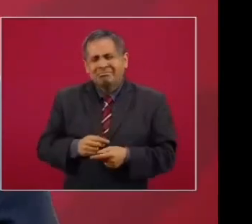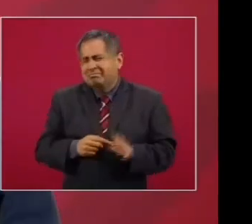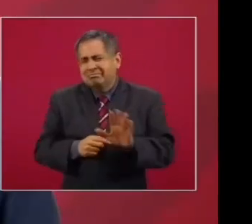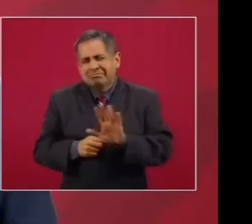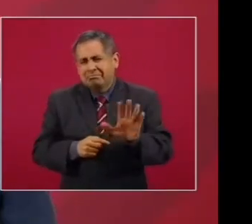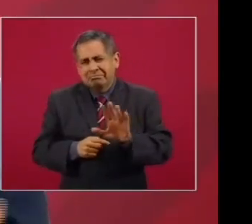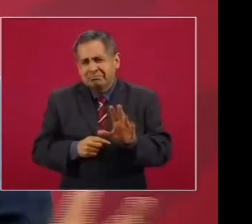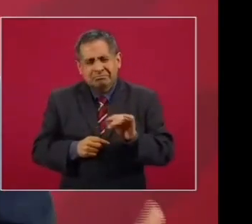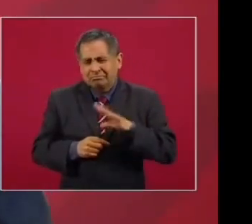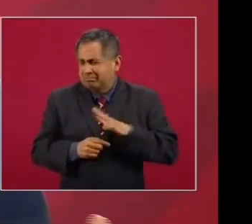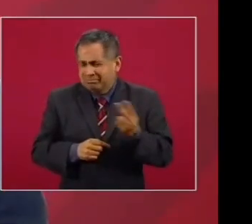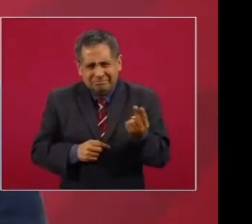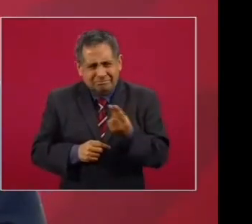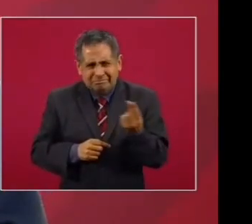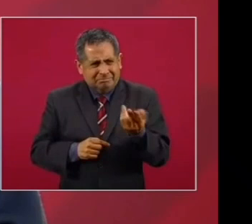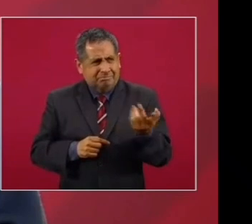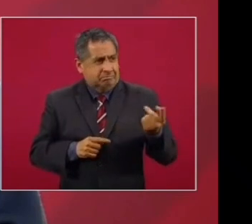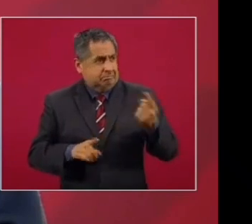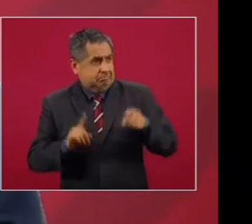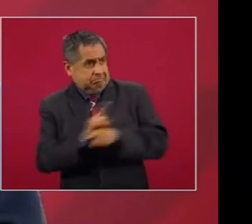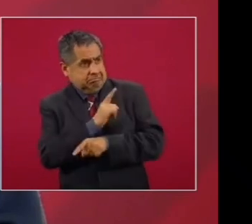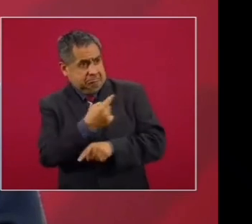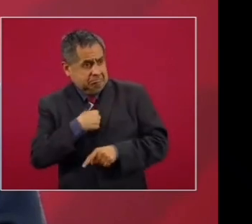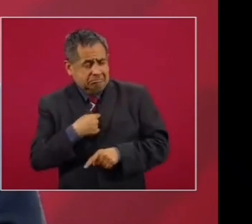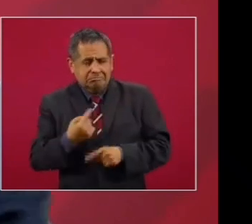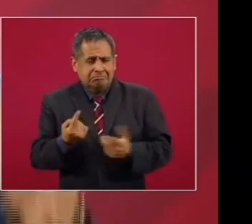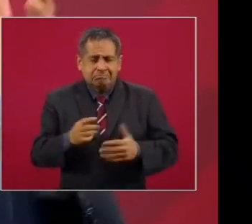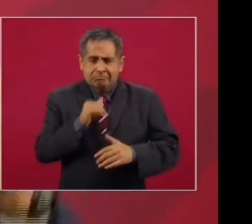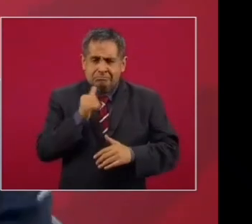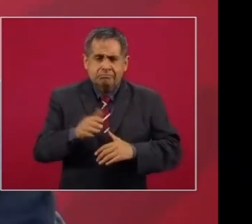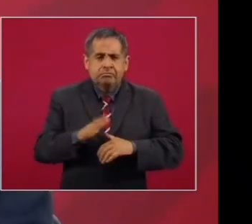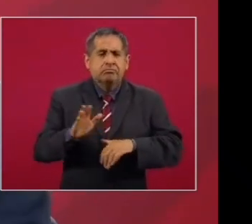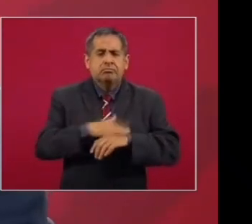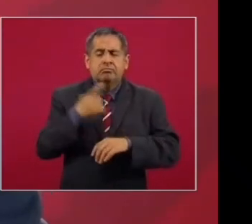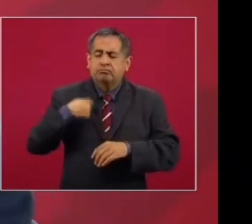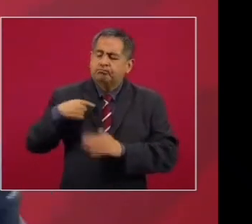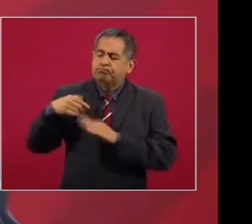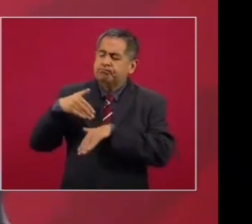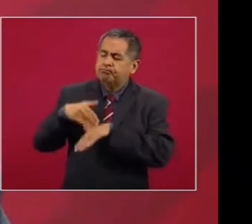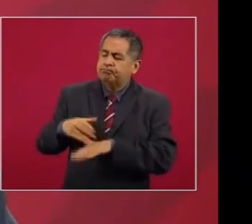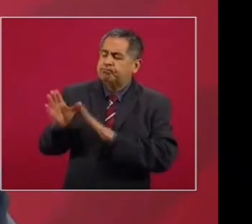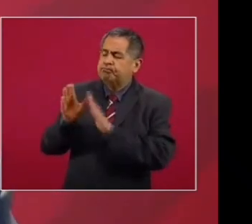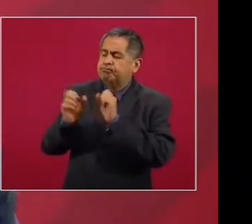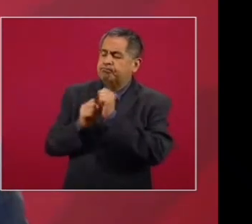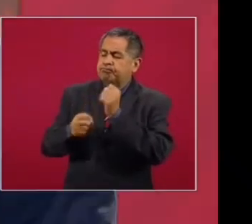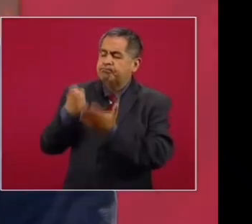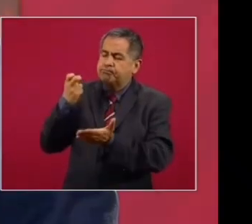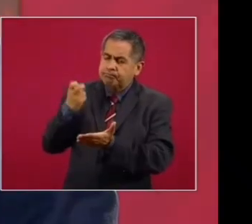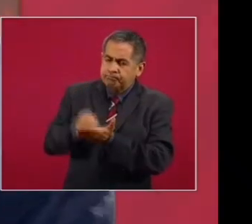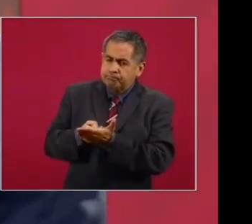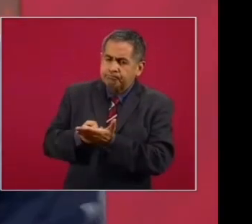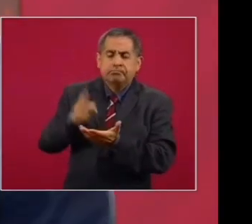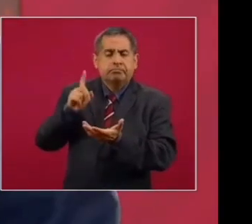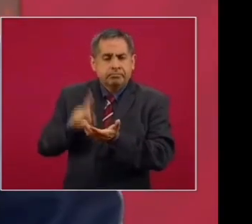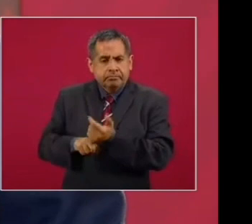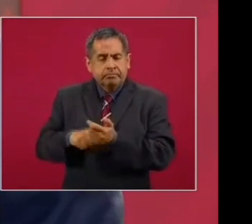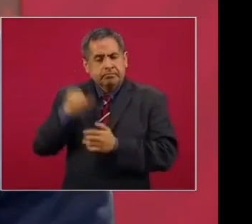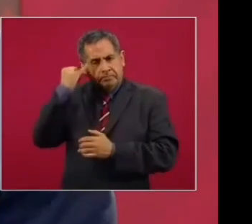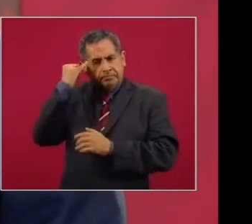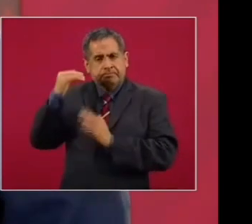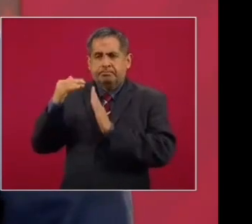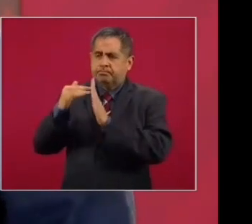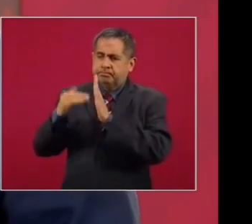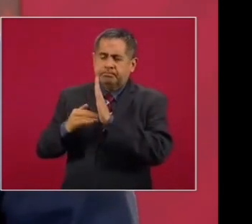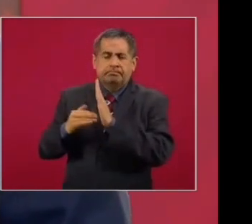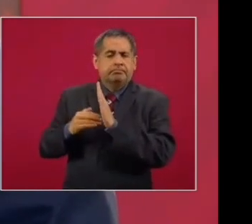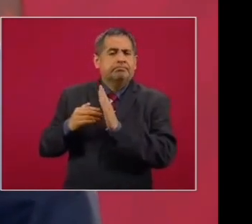No tienen por qué haber represalias, okay, porque nos estamos apegando a nuestra política de principios, a